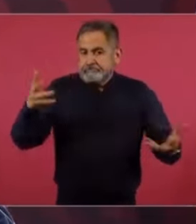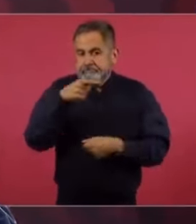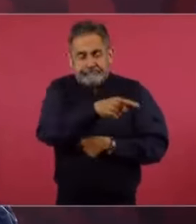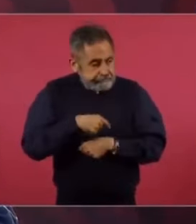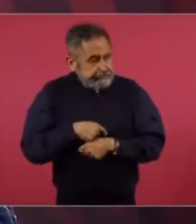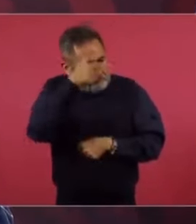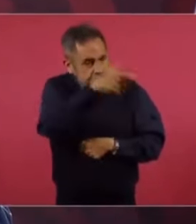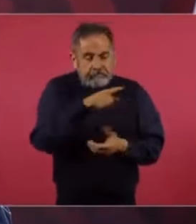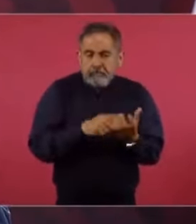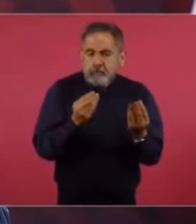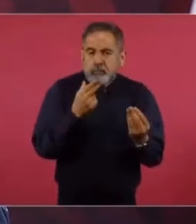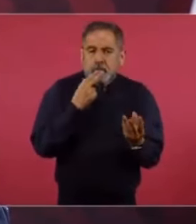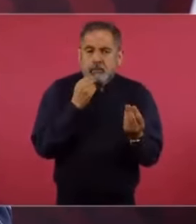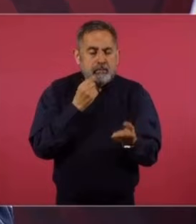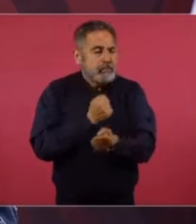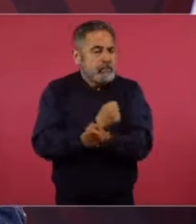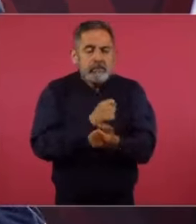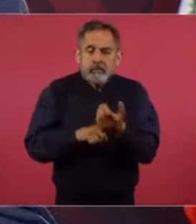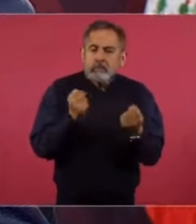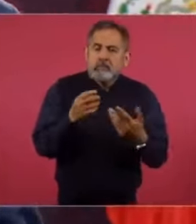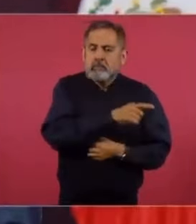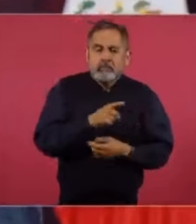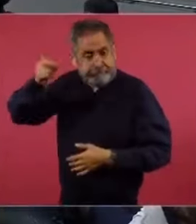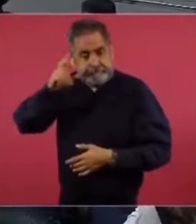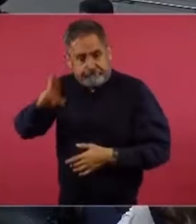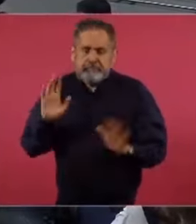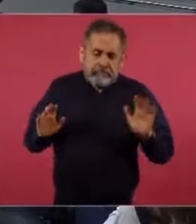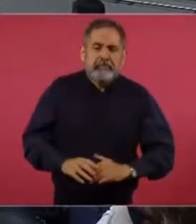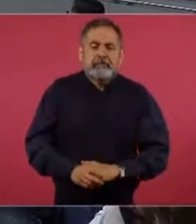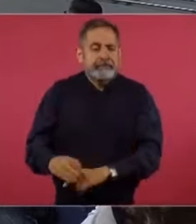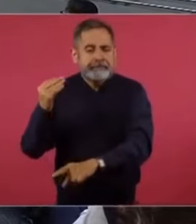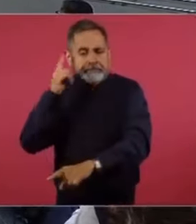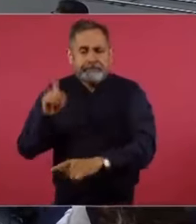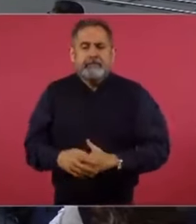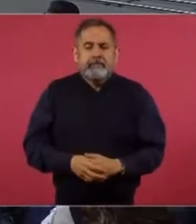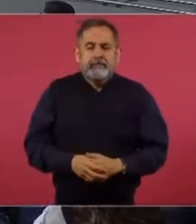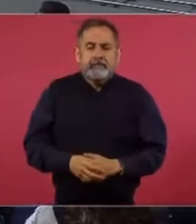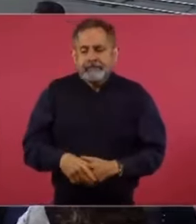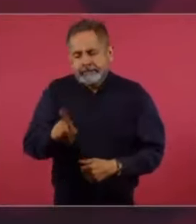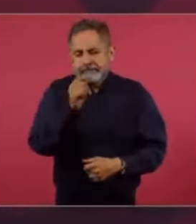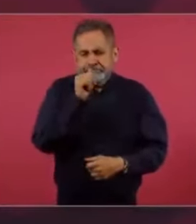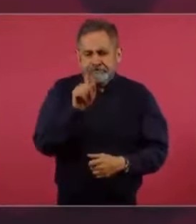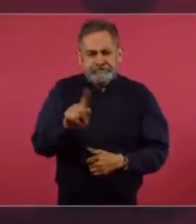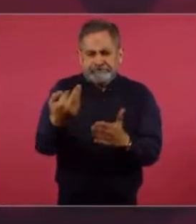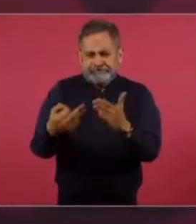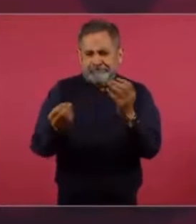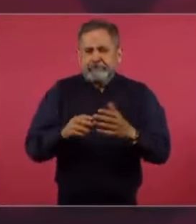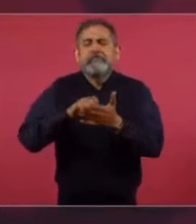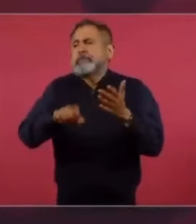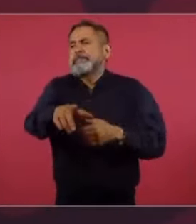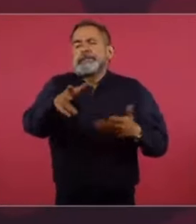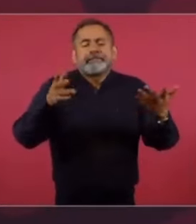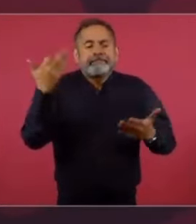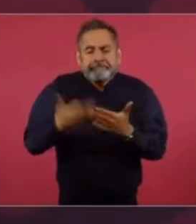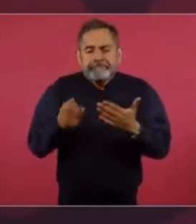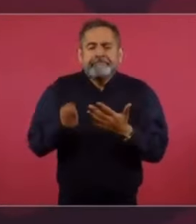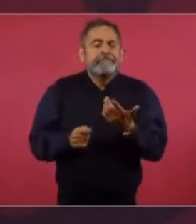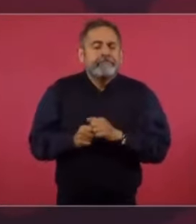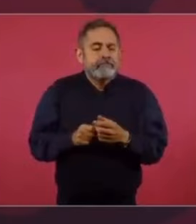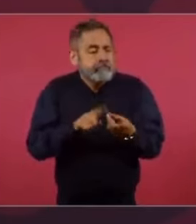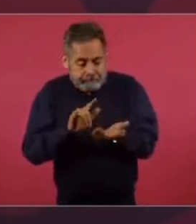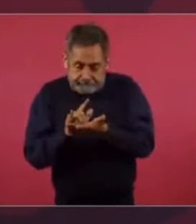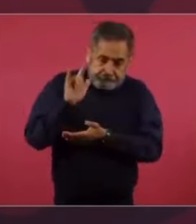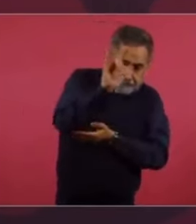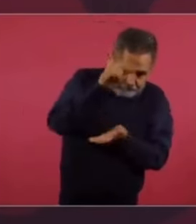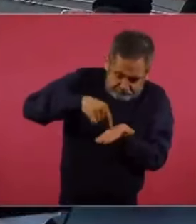del consumo de drogas. No, todavía falta mucho. Falta, por ejemplo, saber de dónde